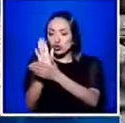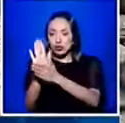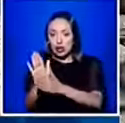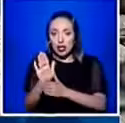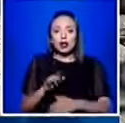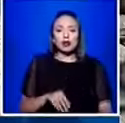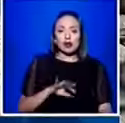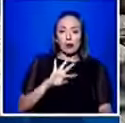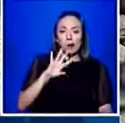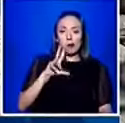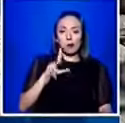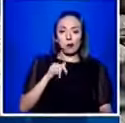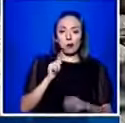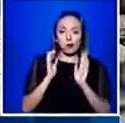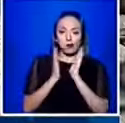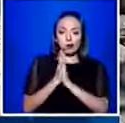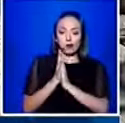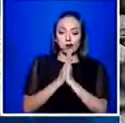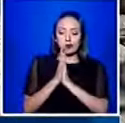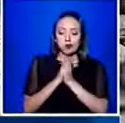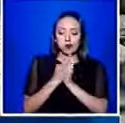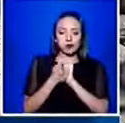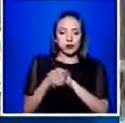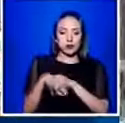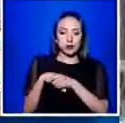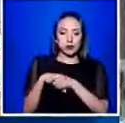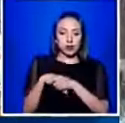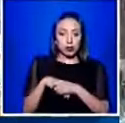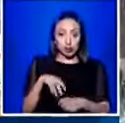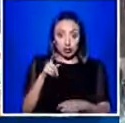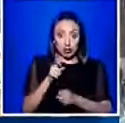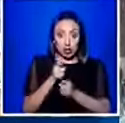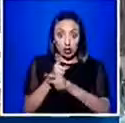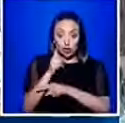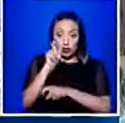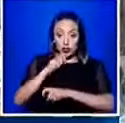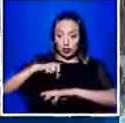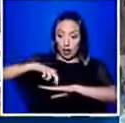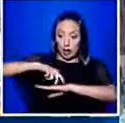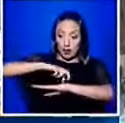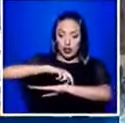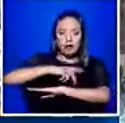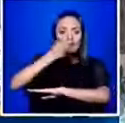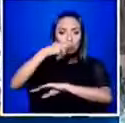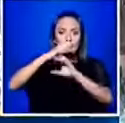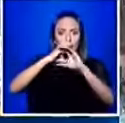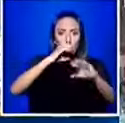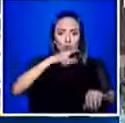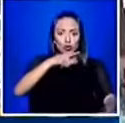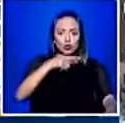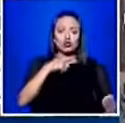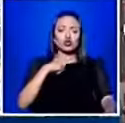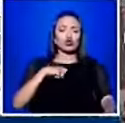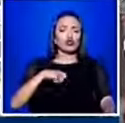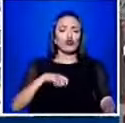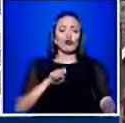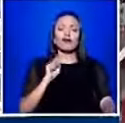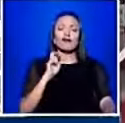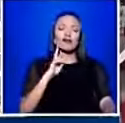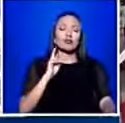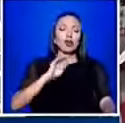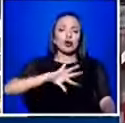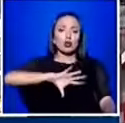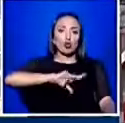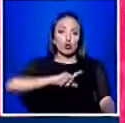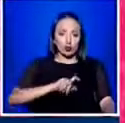puntos los delincuentes. Y la delincuencia no solo opera contra los vecinos a pie. También los buses que dan servicio al barrio han sido víctimas de